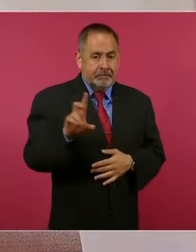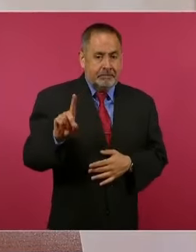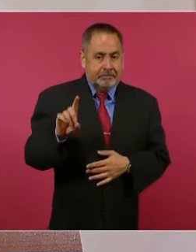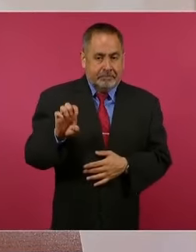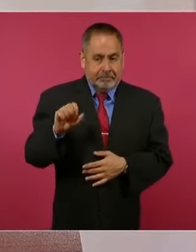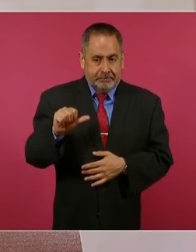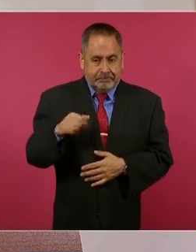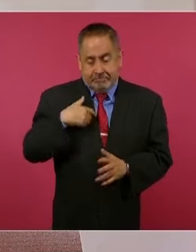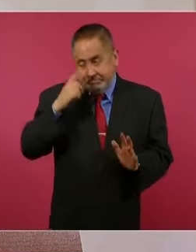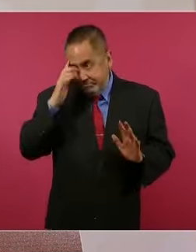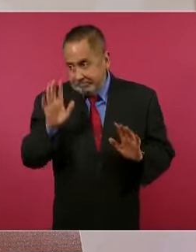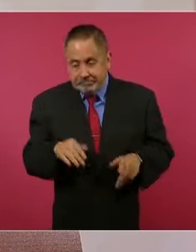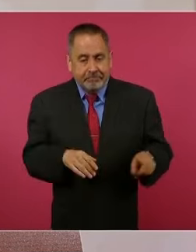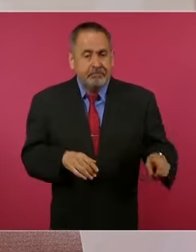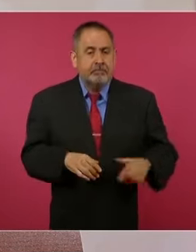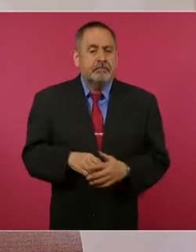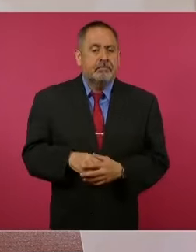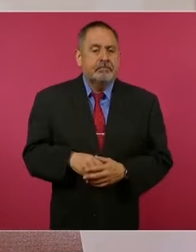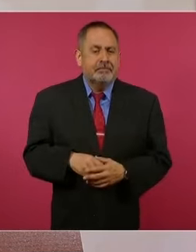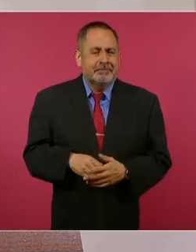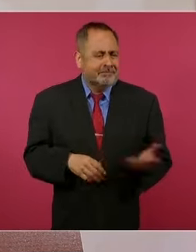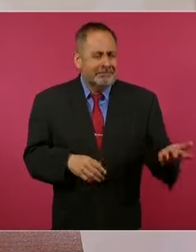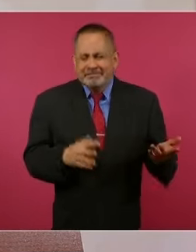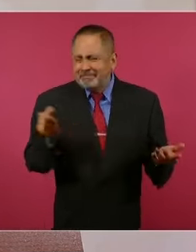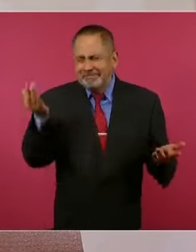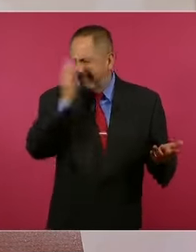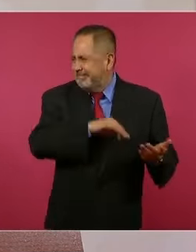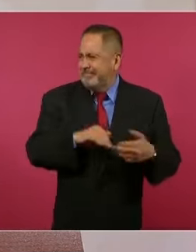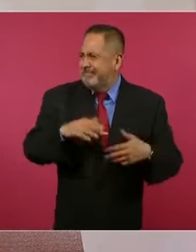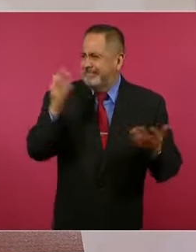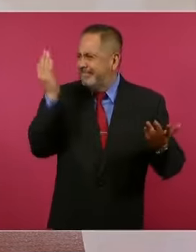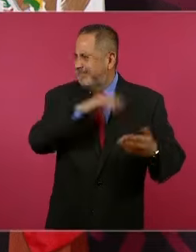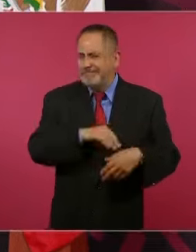DEA pero falsa